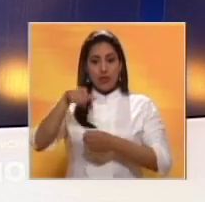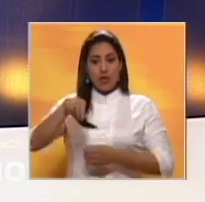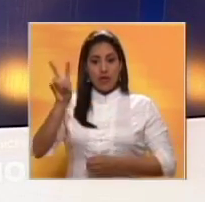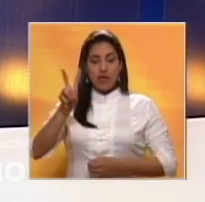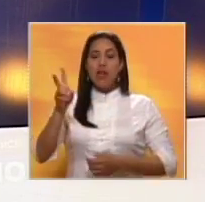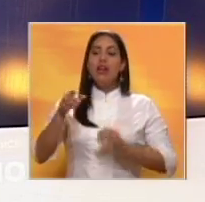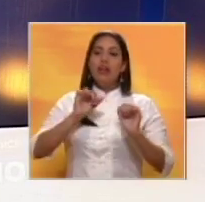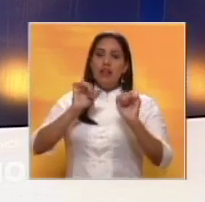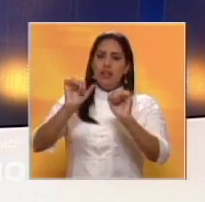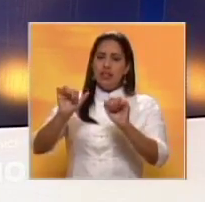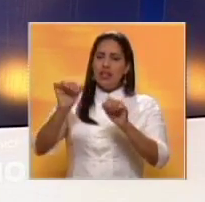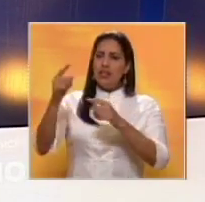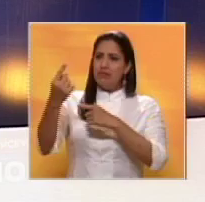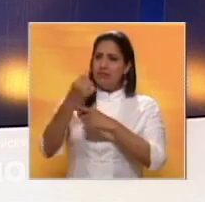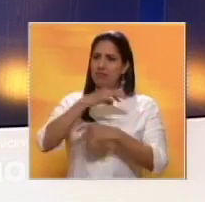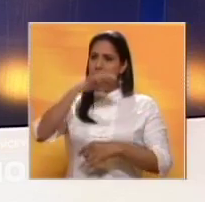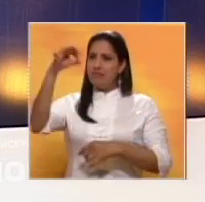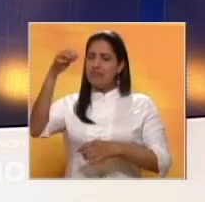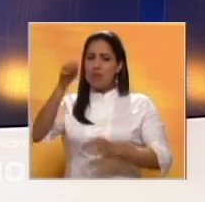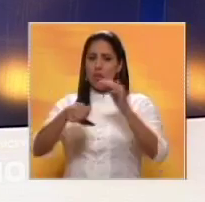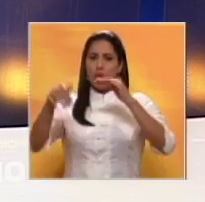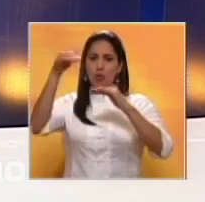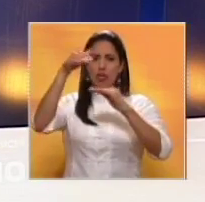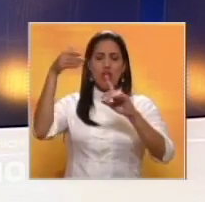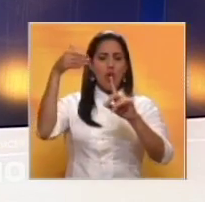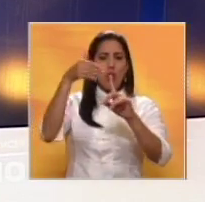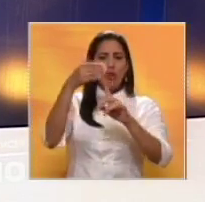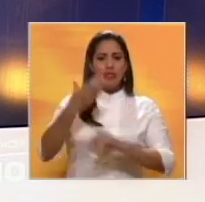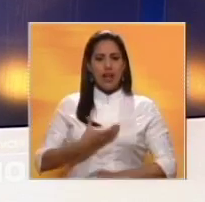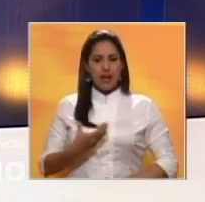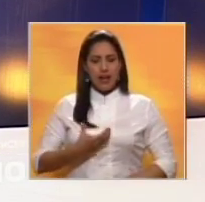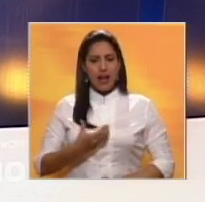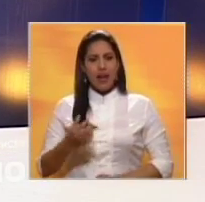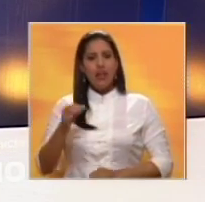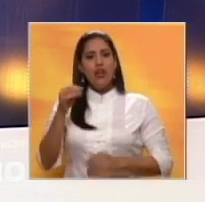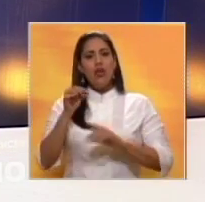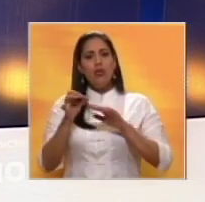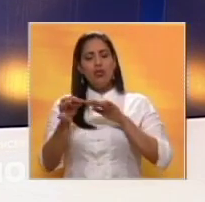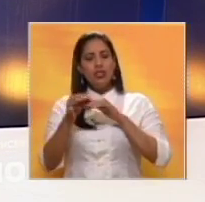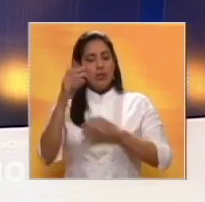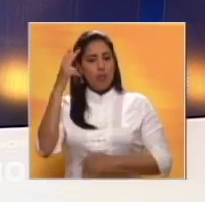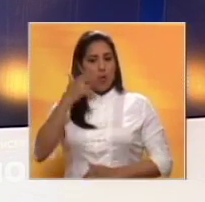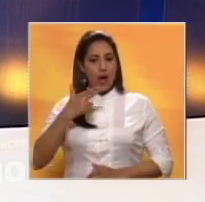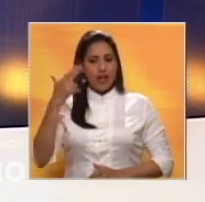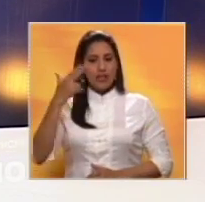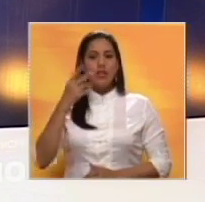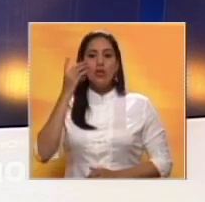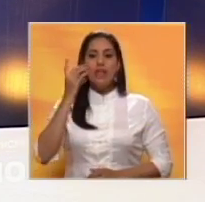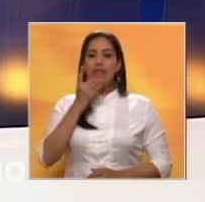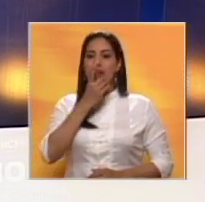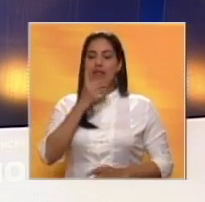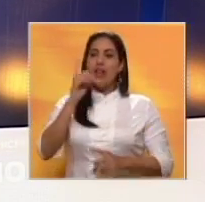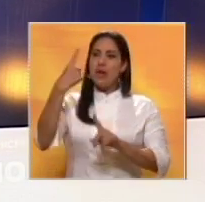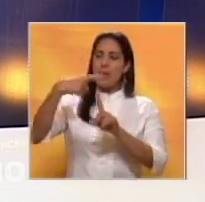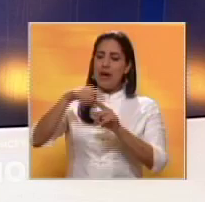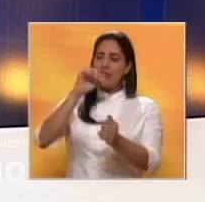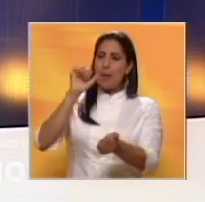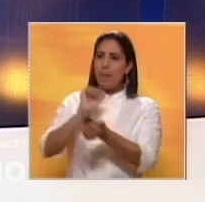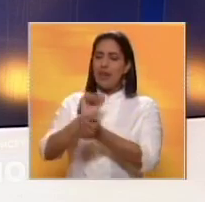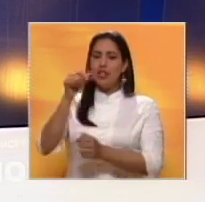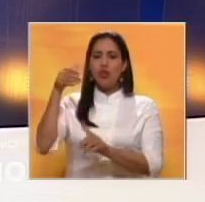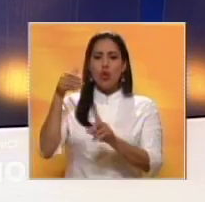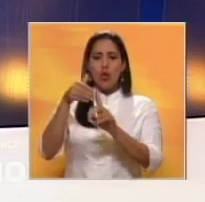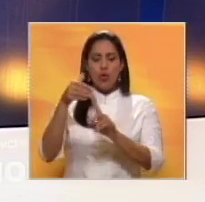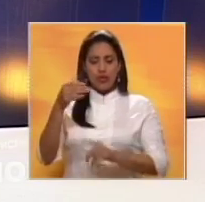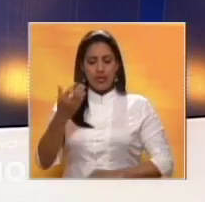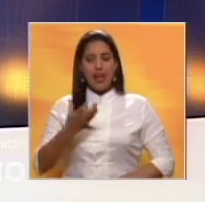Svill, rechazó la citación del Tribunal Supremo de Justicia contra el alcalde del municipio de Latillo, David Smolansky, además de la orden de detención que